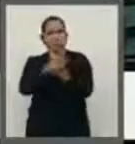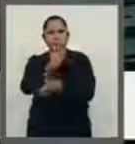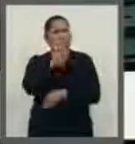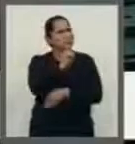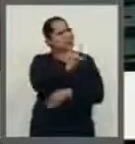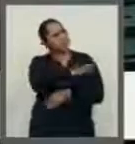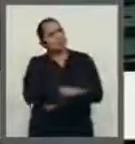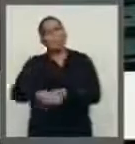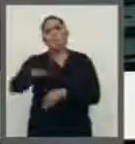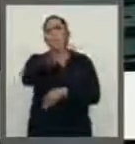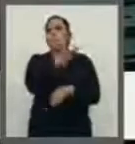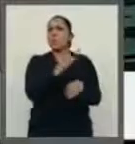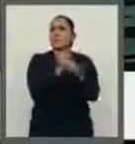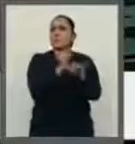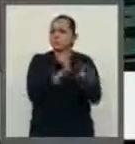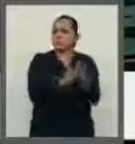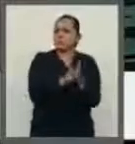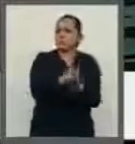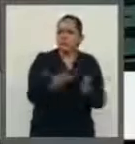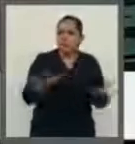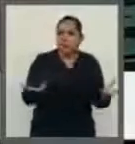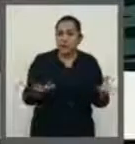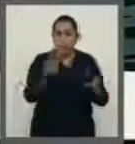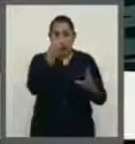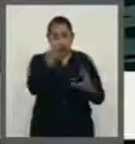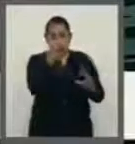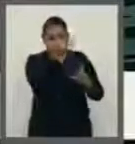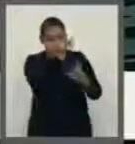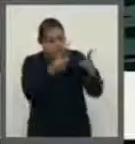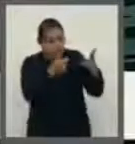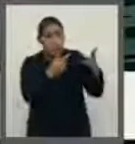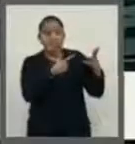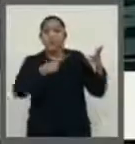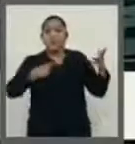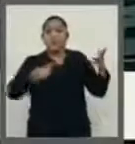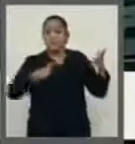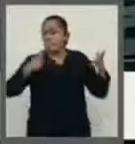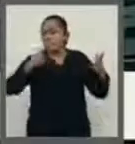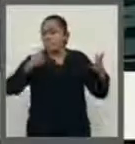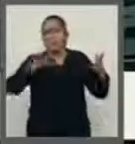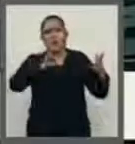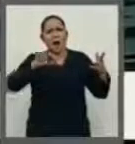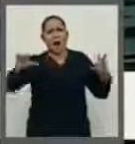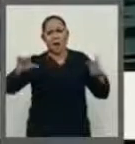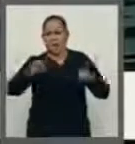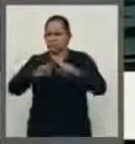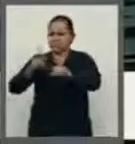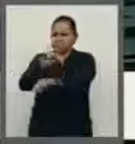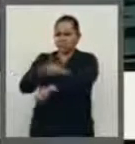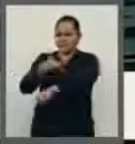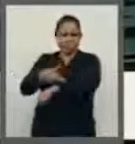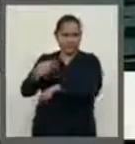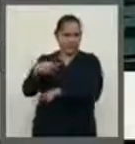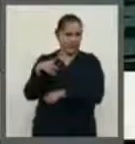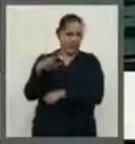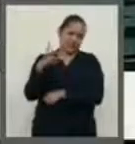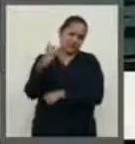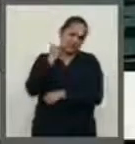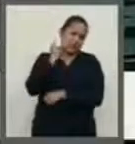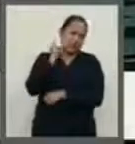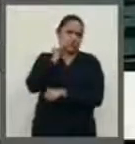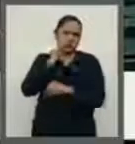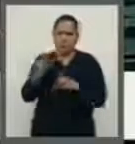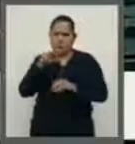que son aplicables a cualquier acto legislativo. Esta Cámara de Diputados está haciendo omisa en cumplir con